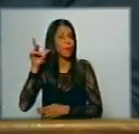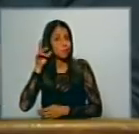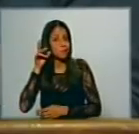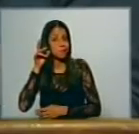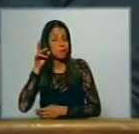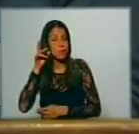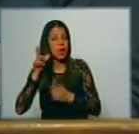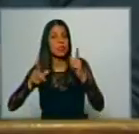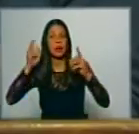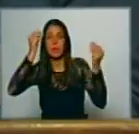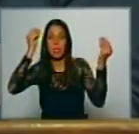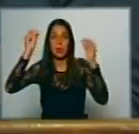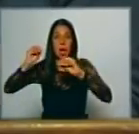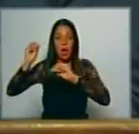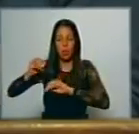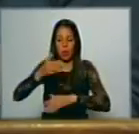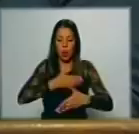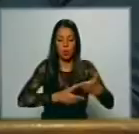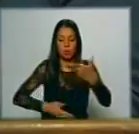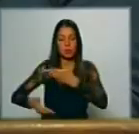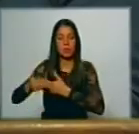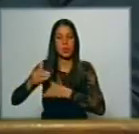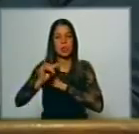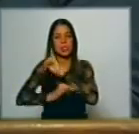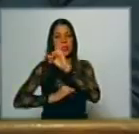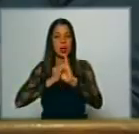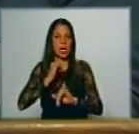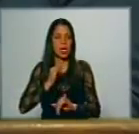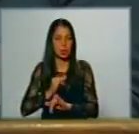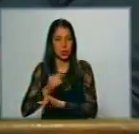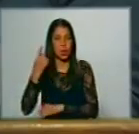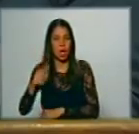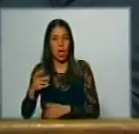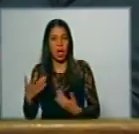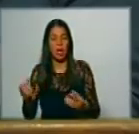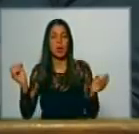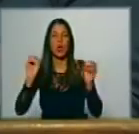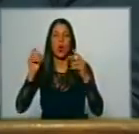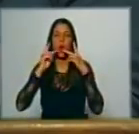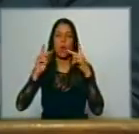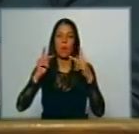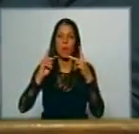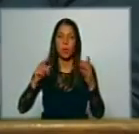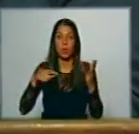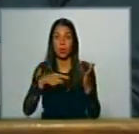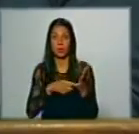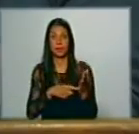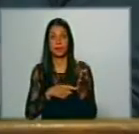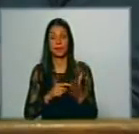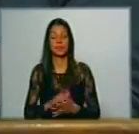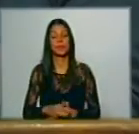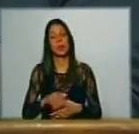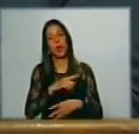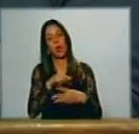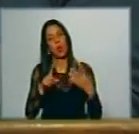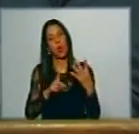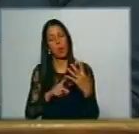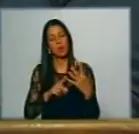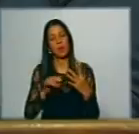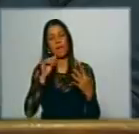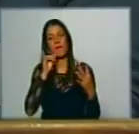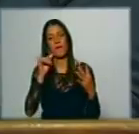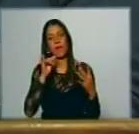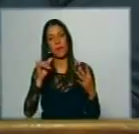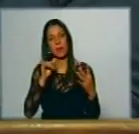los convenios de cooperación existentes o el carácter público de la misma. 4.